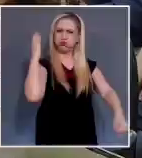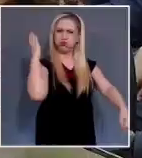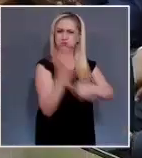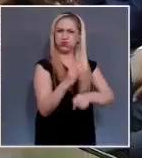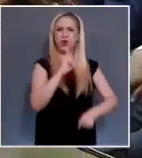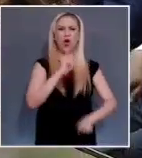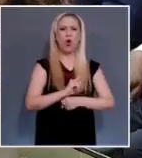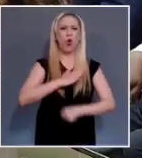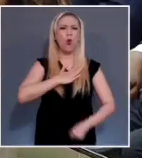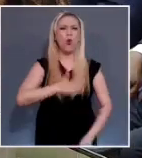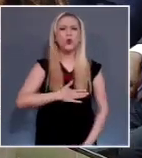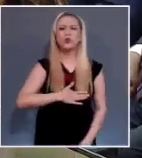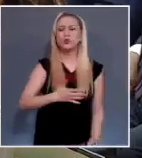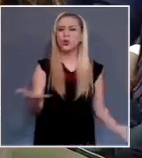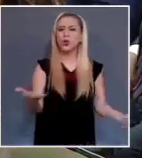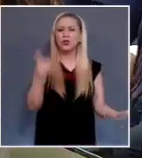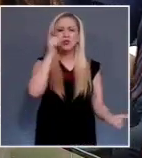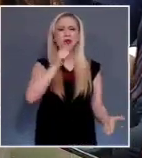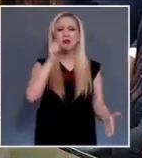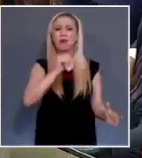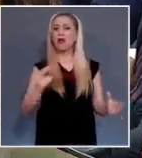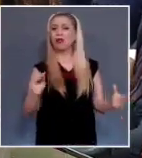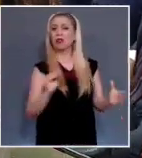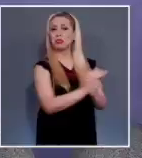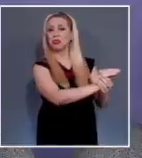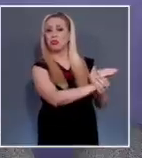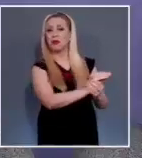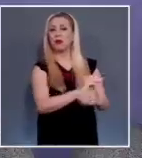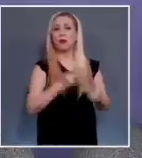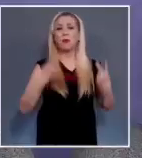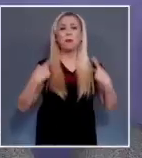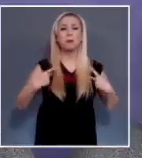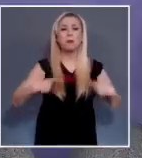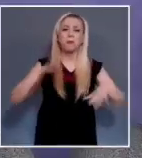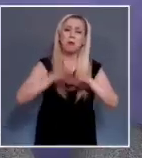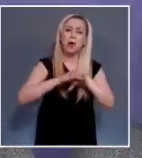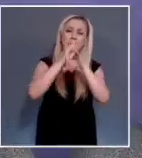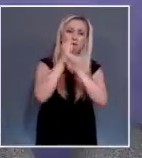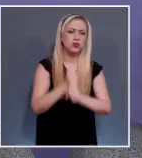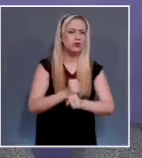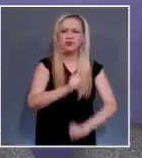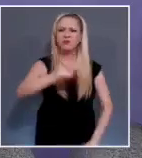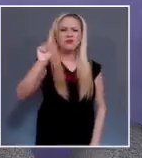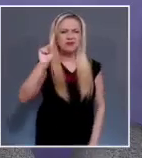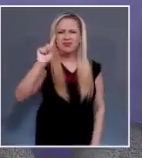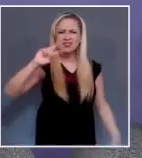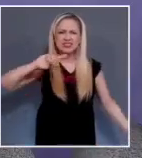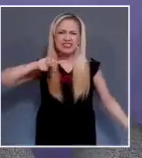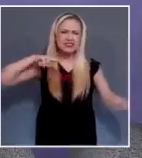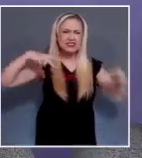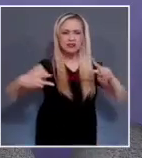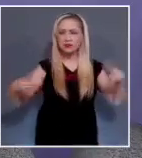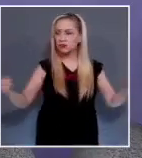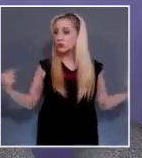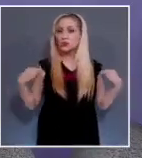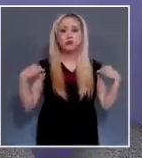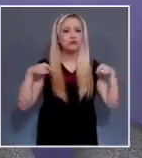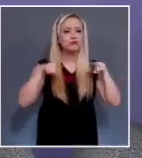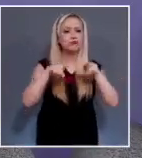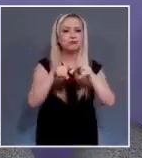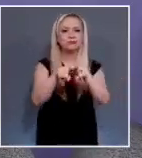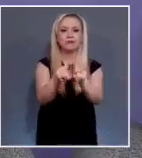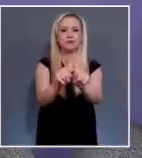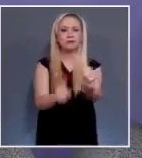ignora los derechos de los más desventajados. Tenemos un fin común: garantizar